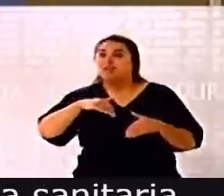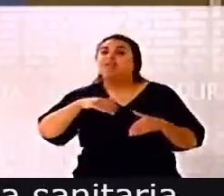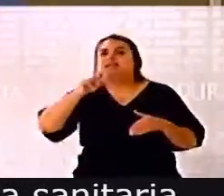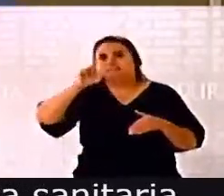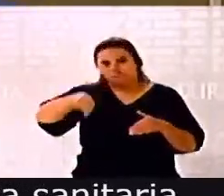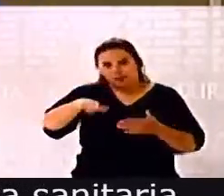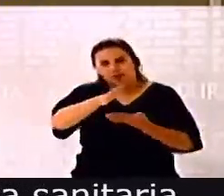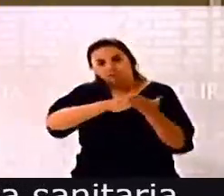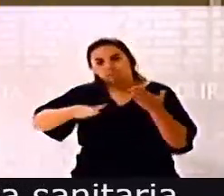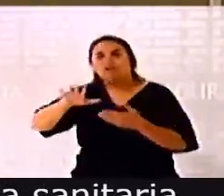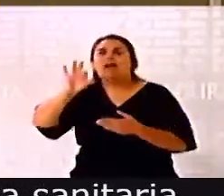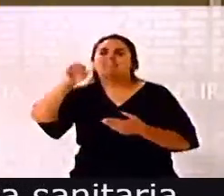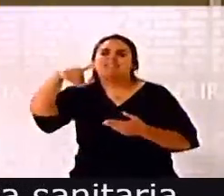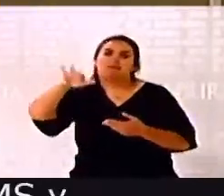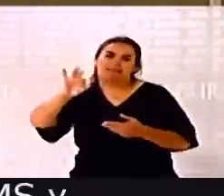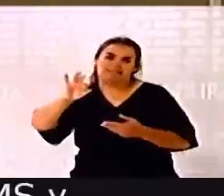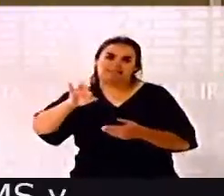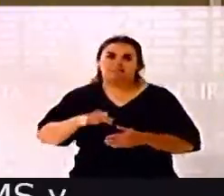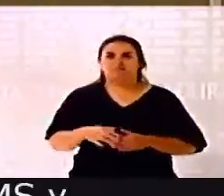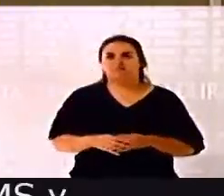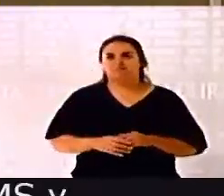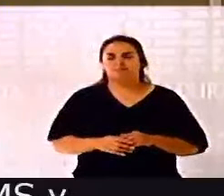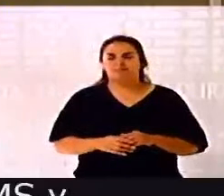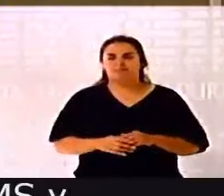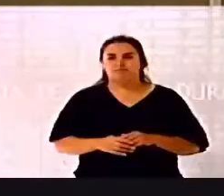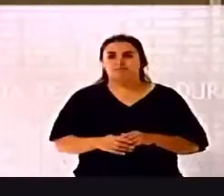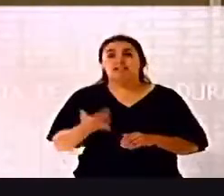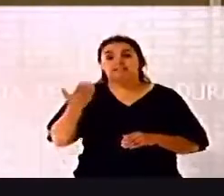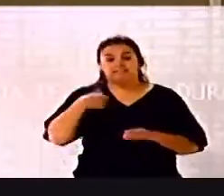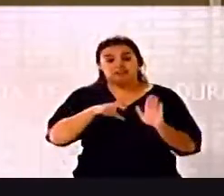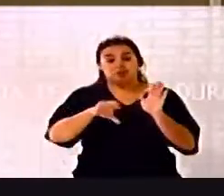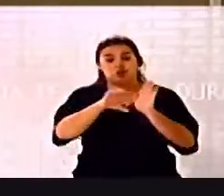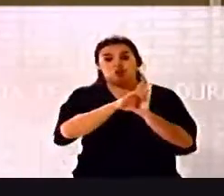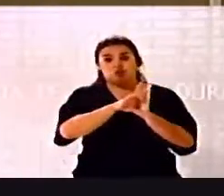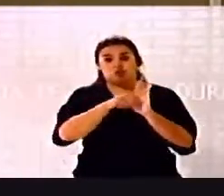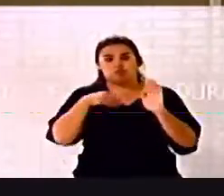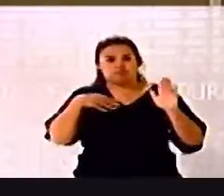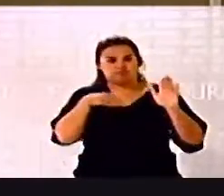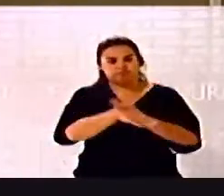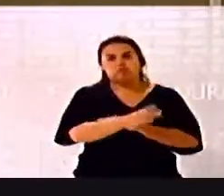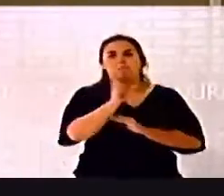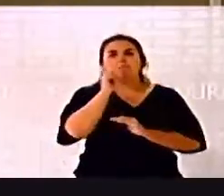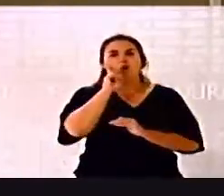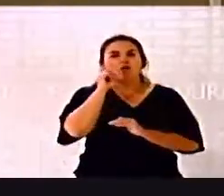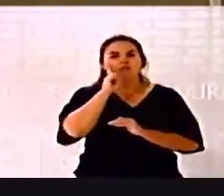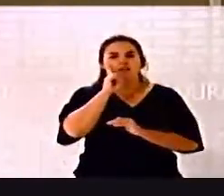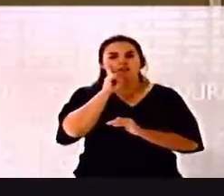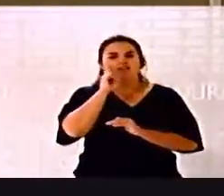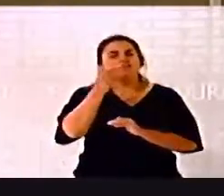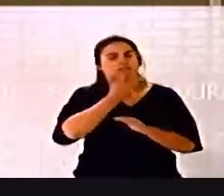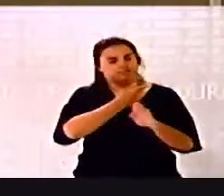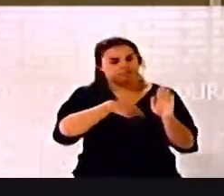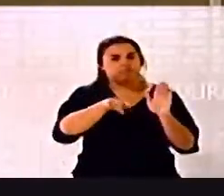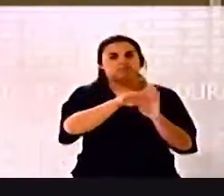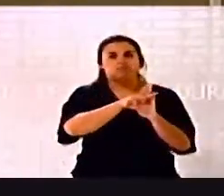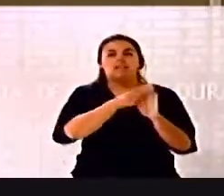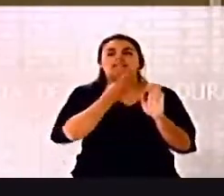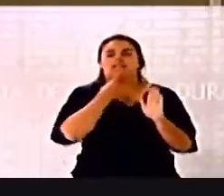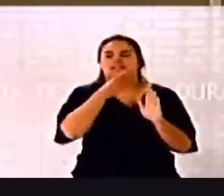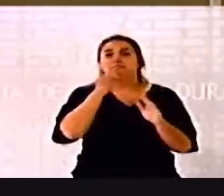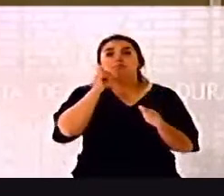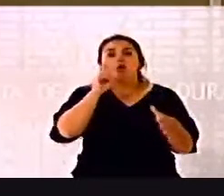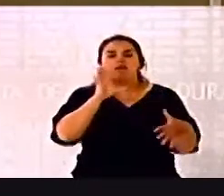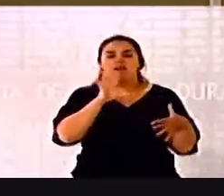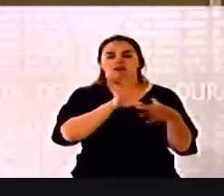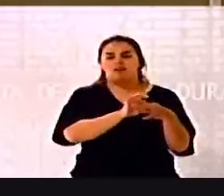Una vez que hemos introducido ese código en el móvil, ese móvil lo que dice es que pertenece a una persona que es